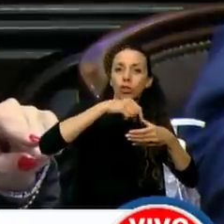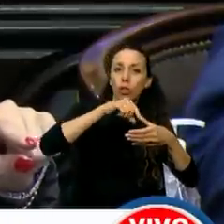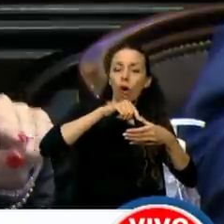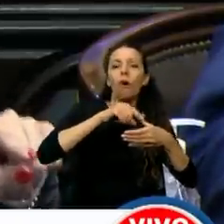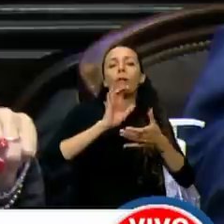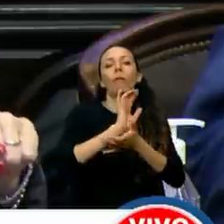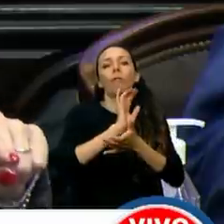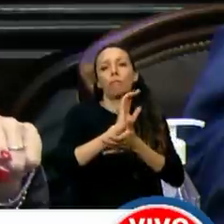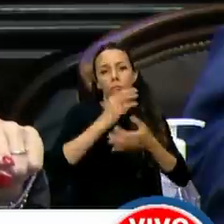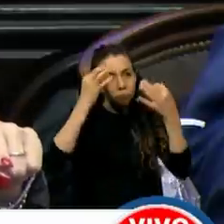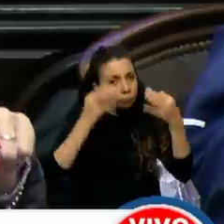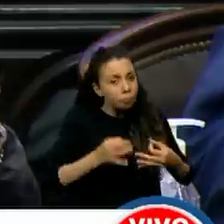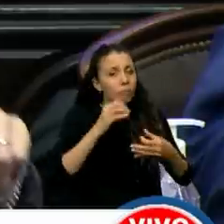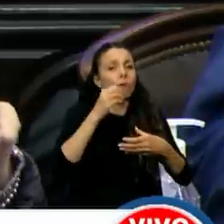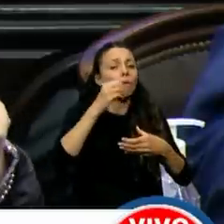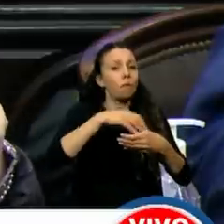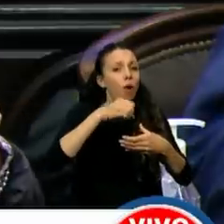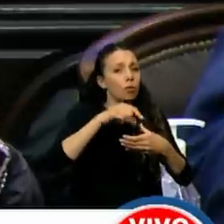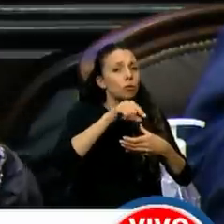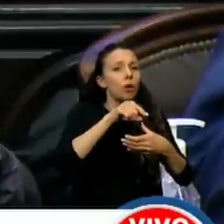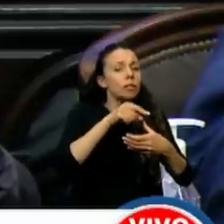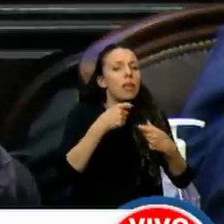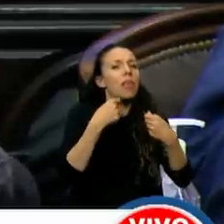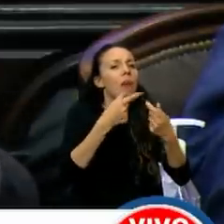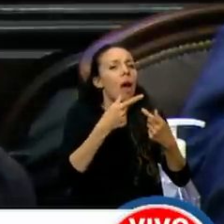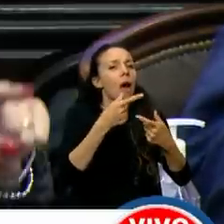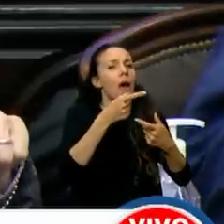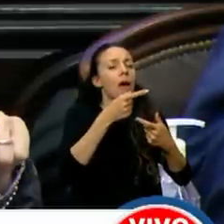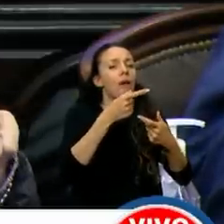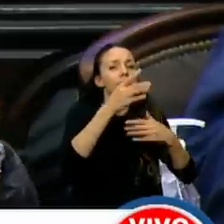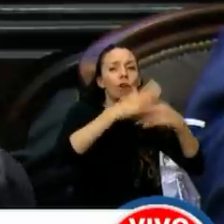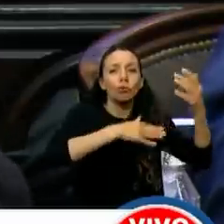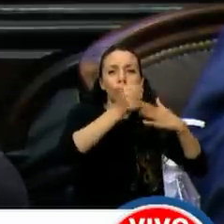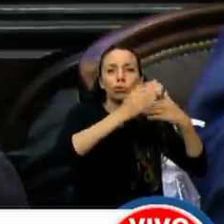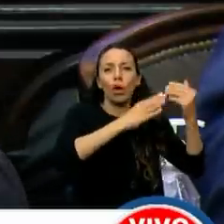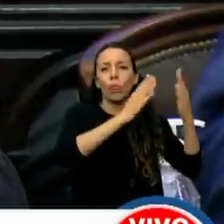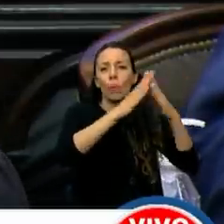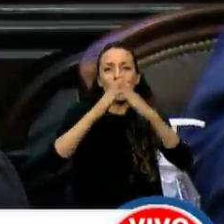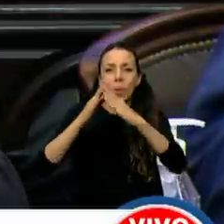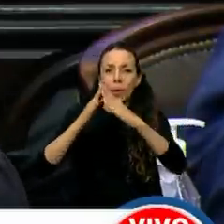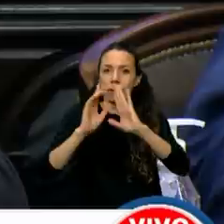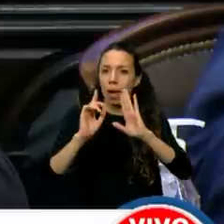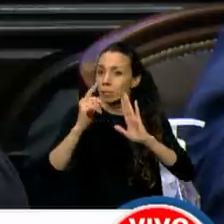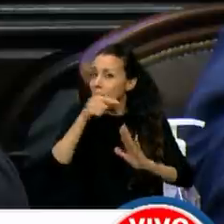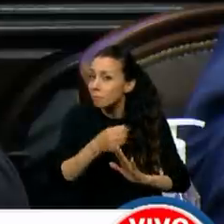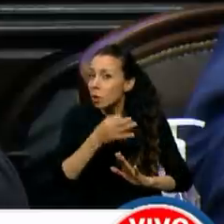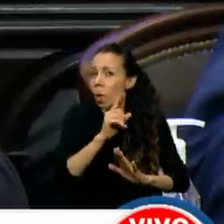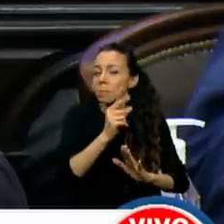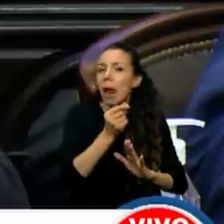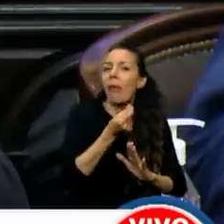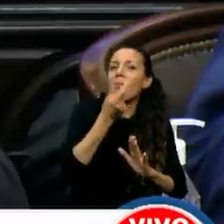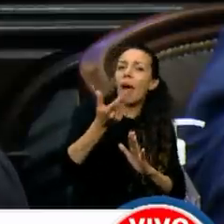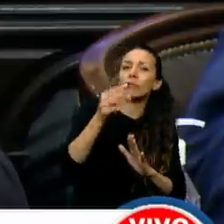que tenía que ser que tenía que ser que era la construcción de vivienda y no para pagar sueldo de algunos gobernadores y hoy